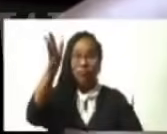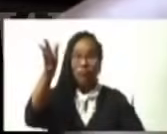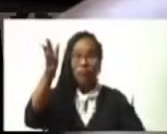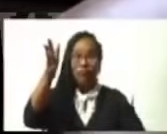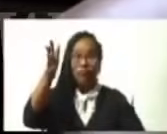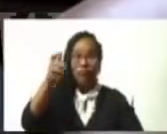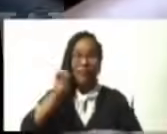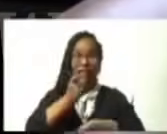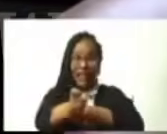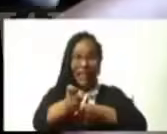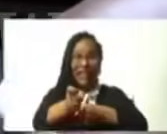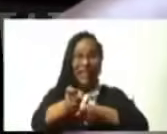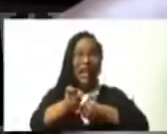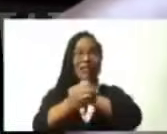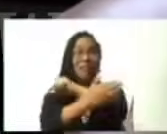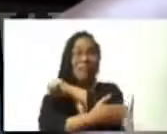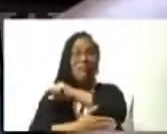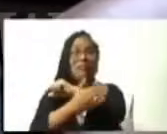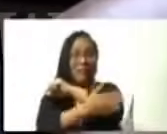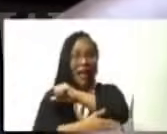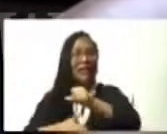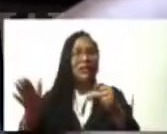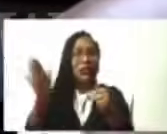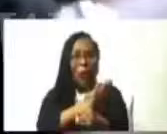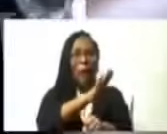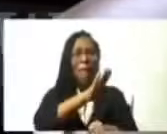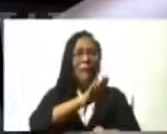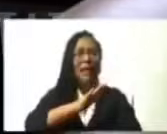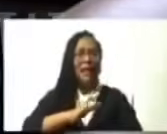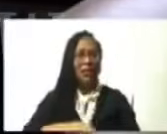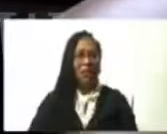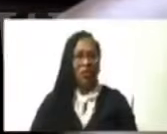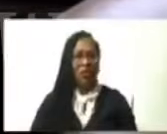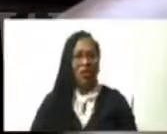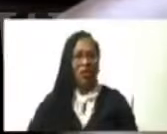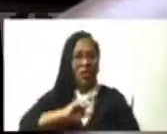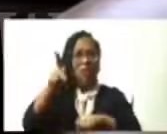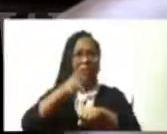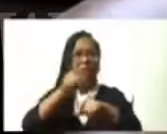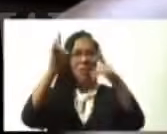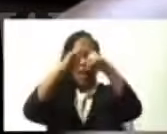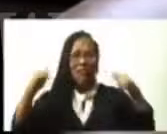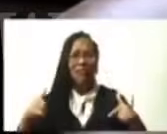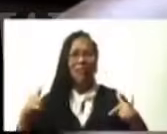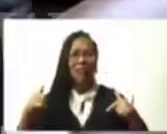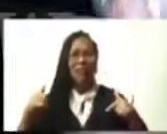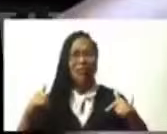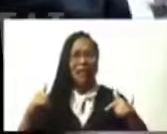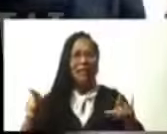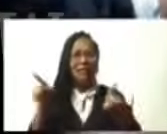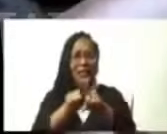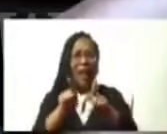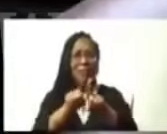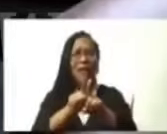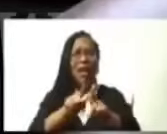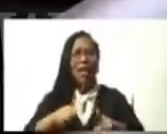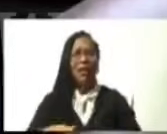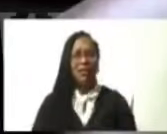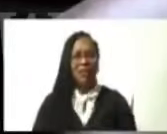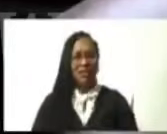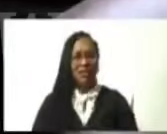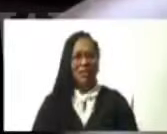al país. La provincia de La Altagracia está bordeada de lado a lado por todos los ríos del mundo. ¿Qué puedo